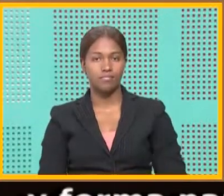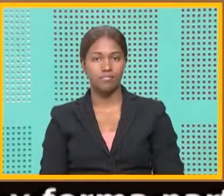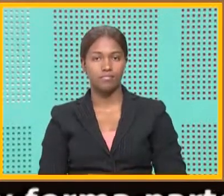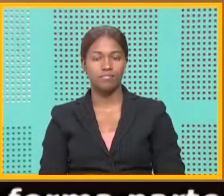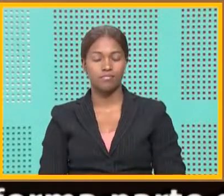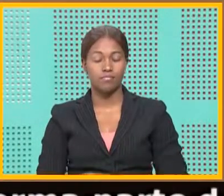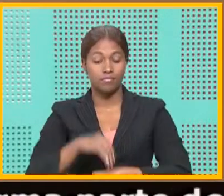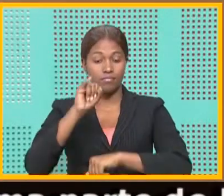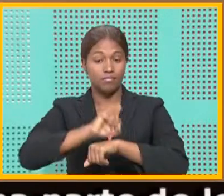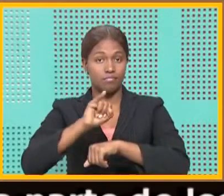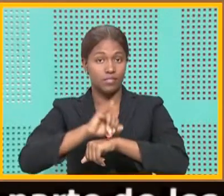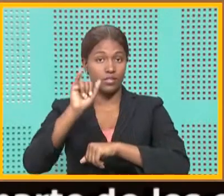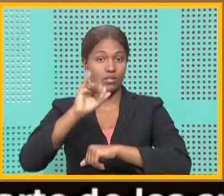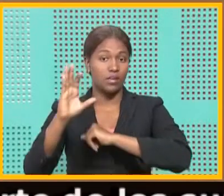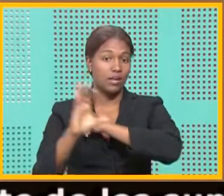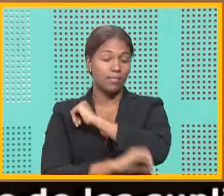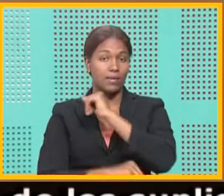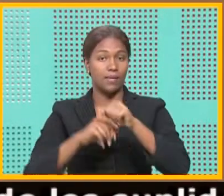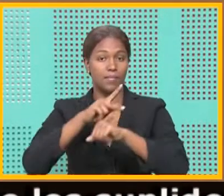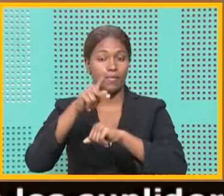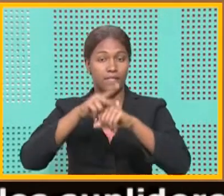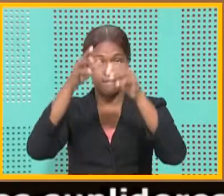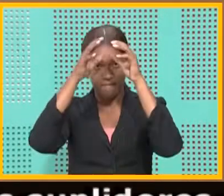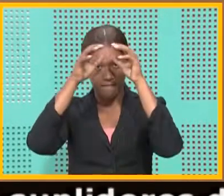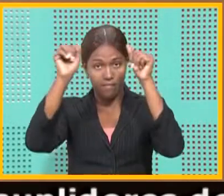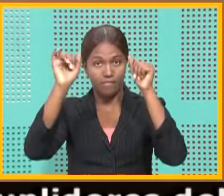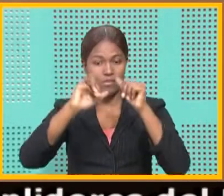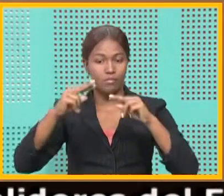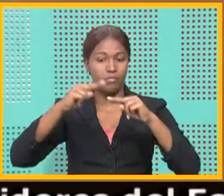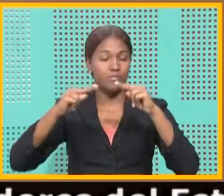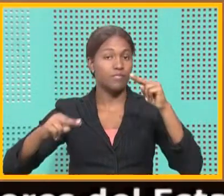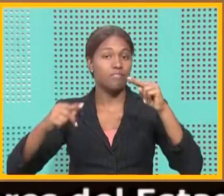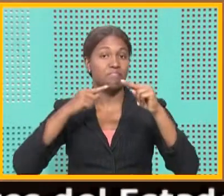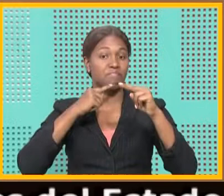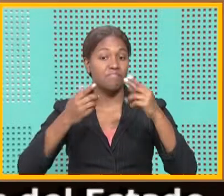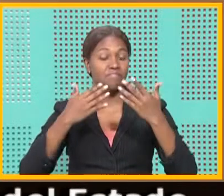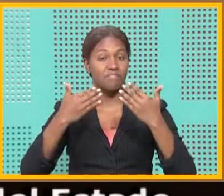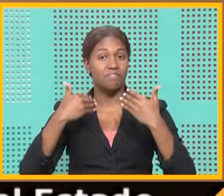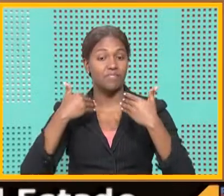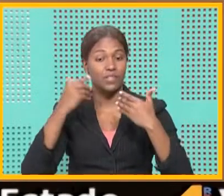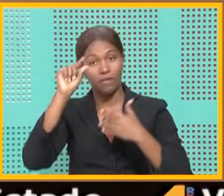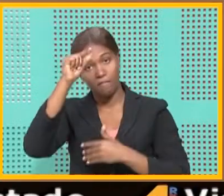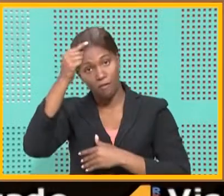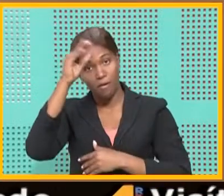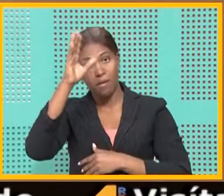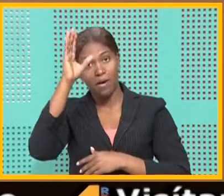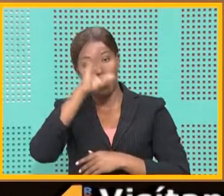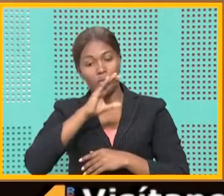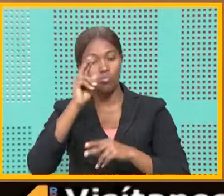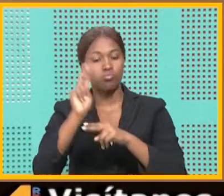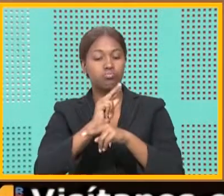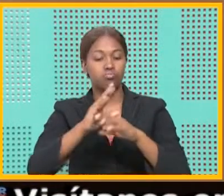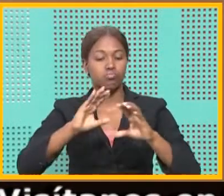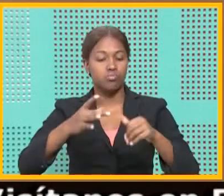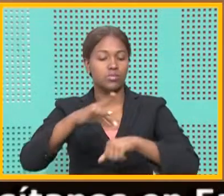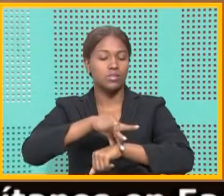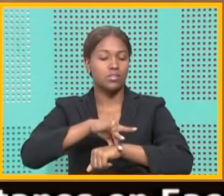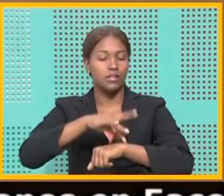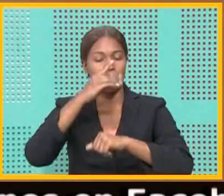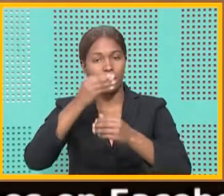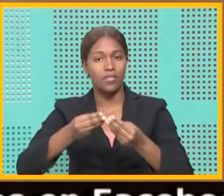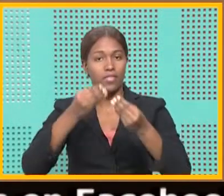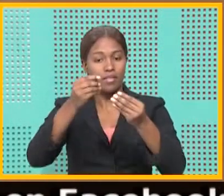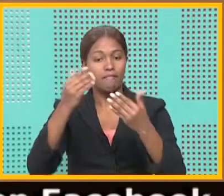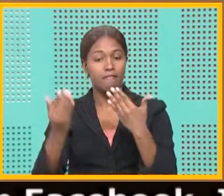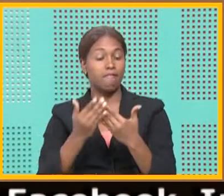La iglesia y campesinos de las provincias El Ceibo y Hato Mayor valoran que el gobierno buscará terrenos con vocación agrícola para determinar